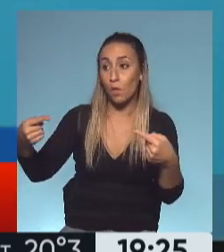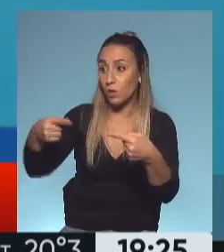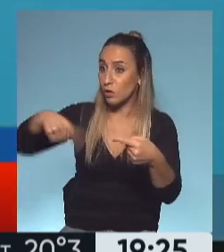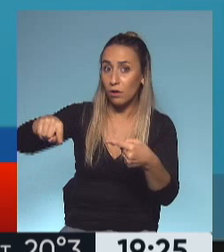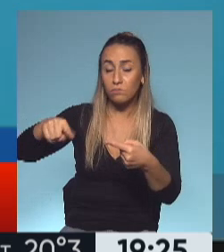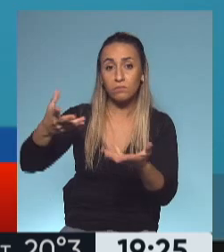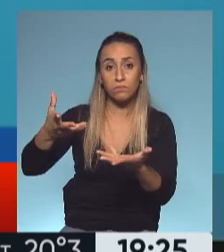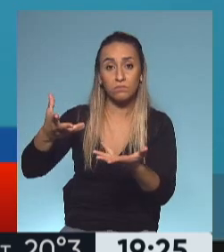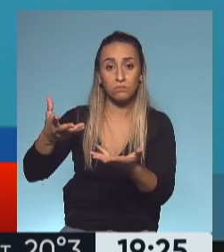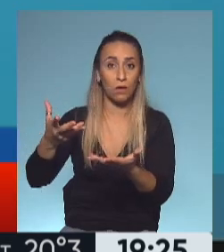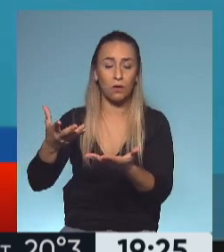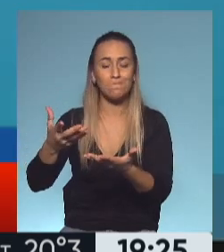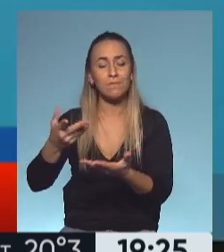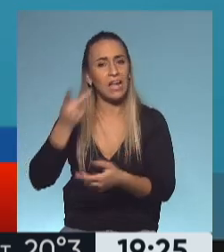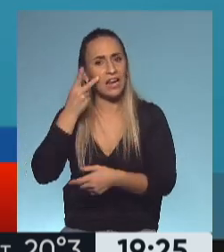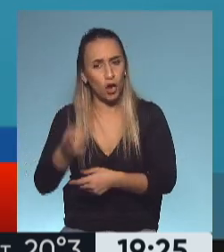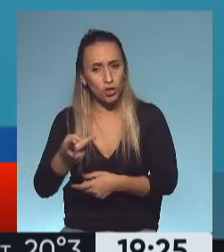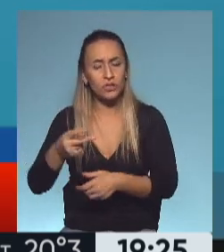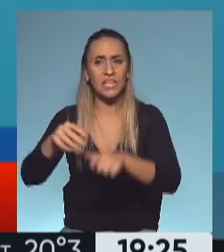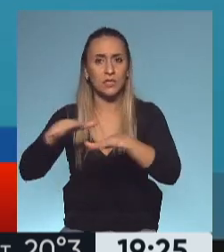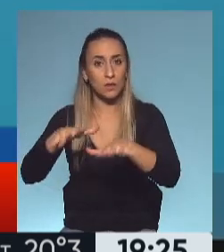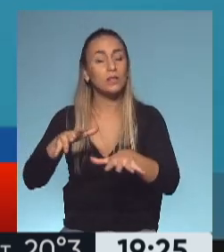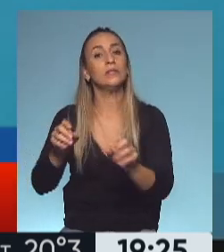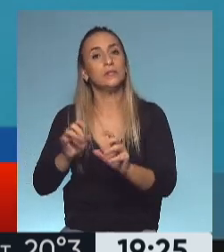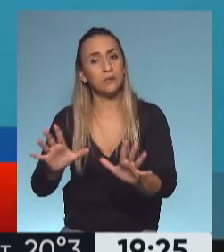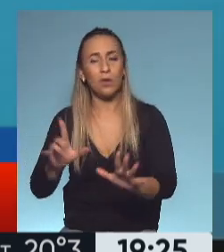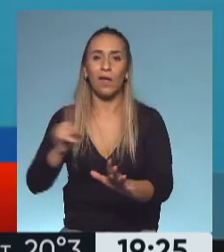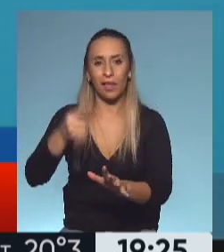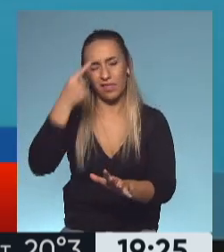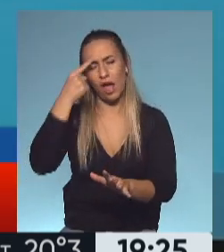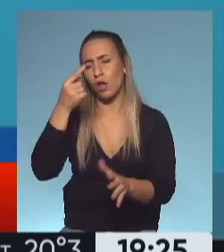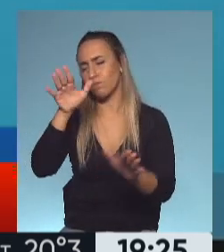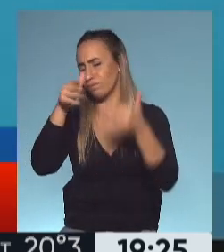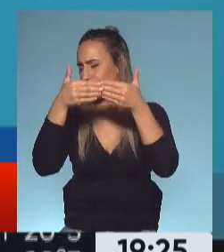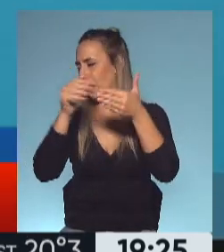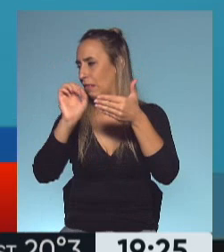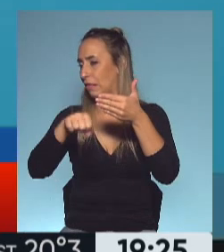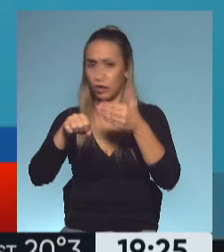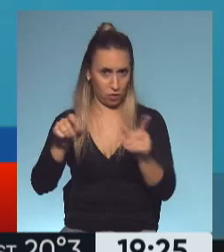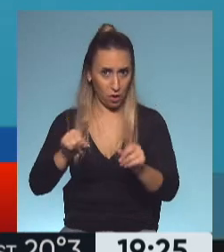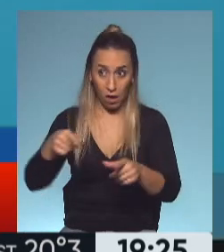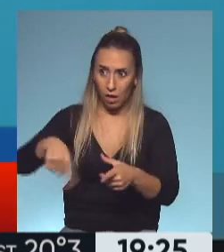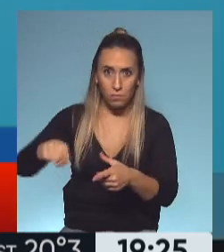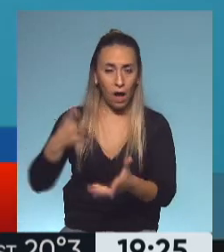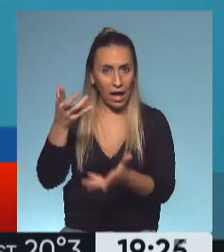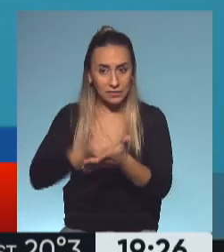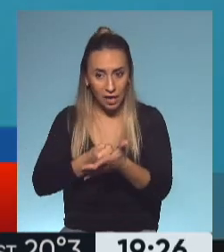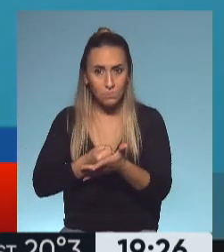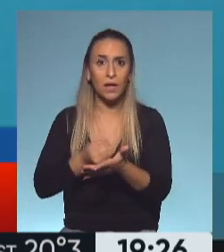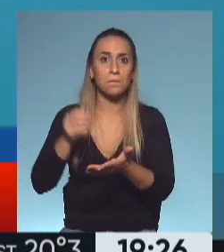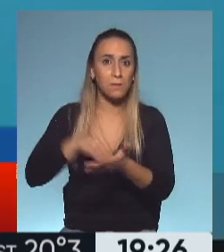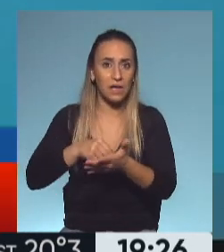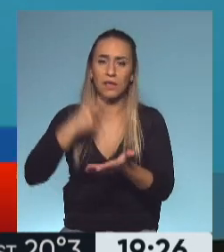asume esta situación, no la niega e intenta acompañar unas medidas de cuidado